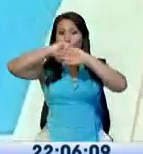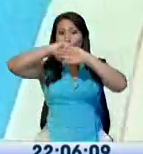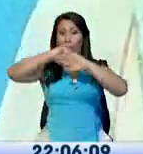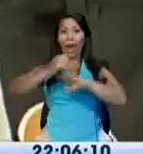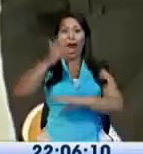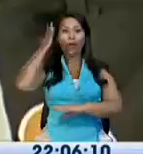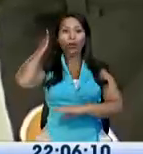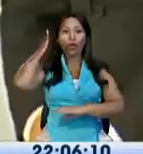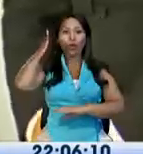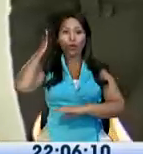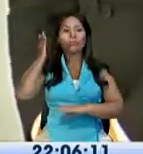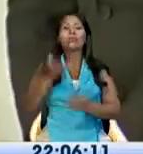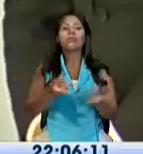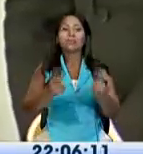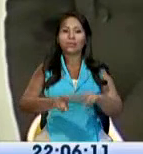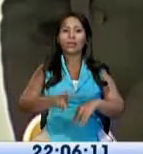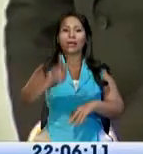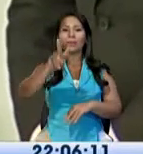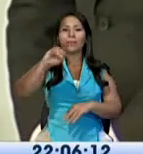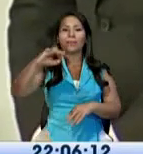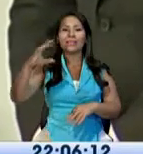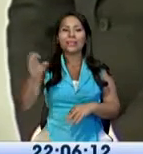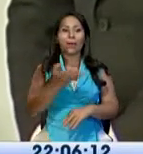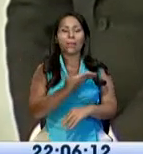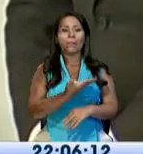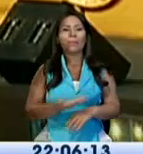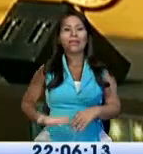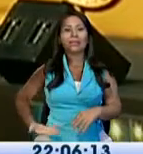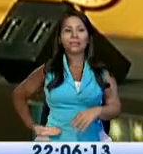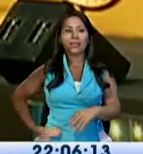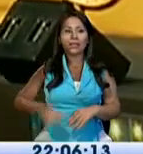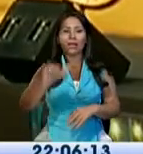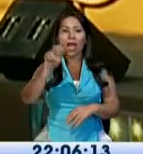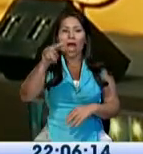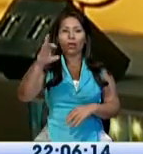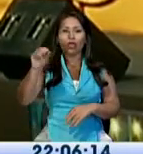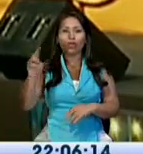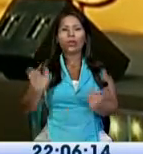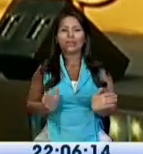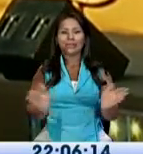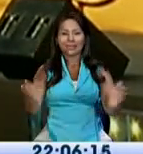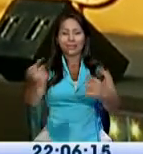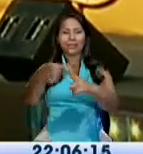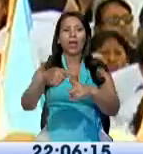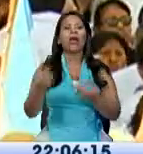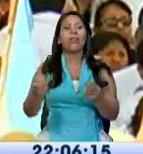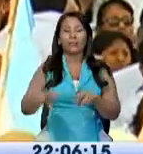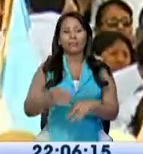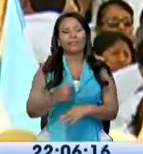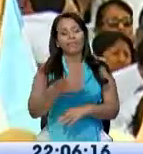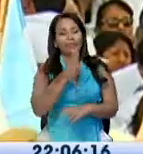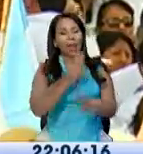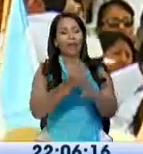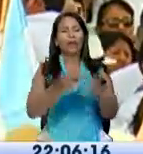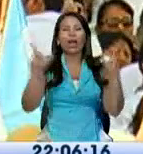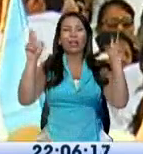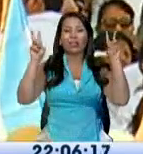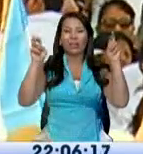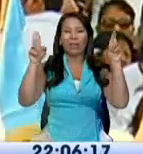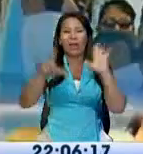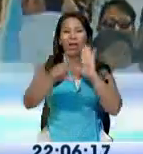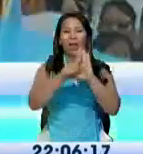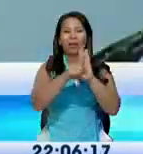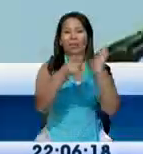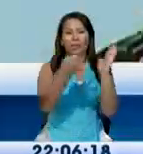Arregui y al ex vicepresidente Pedro Aguayo Cubillo. Después criticó la insistencia en los proyectos de ley de herencias y